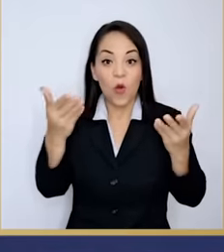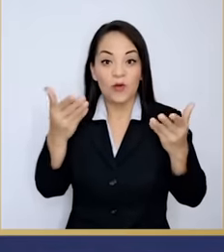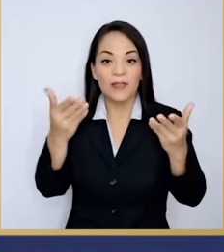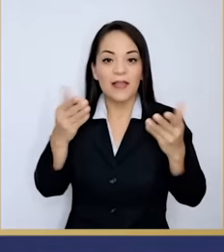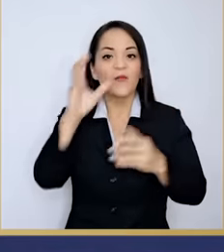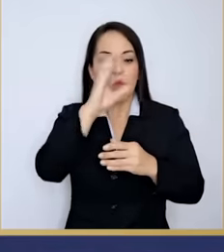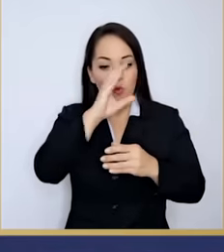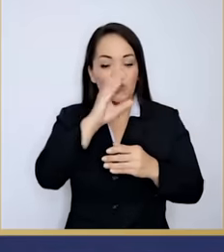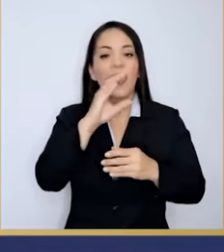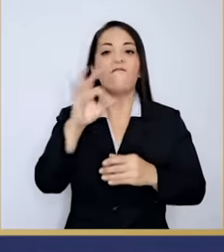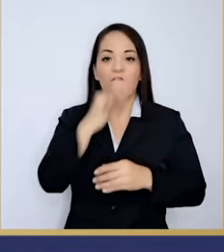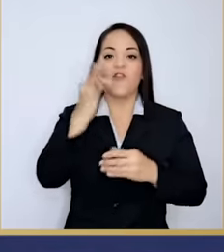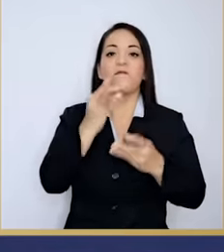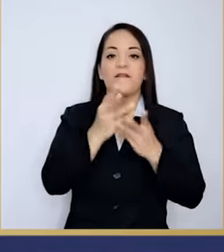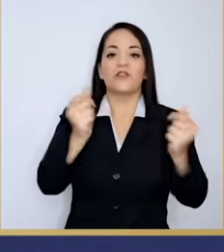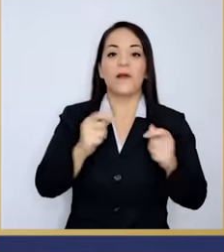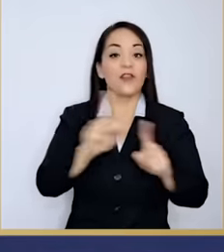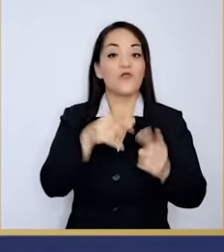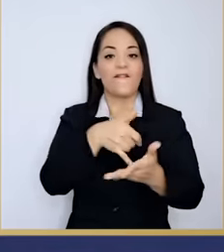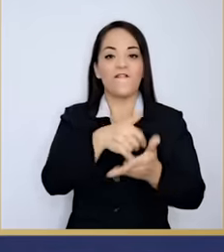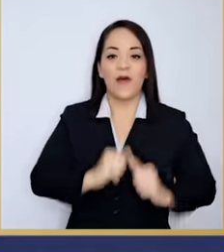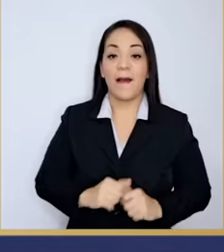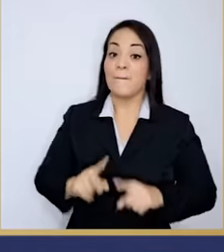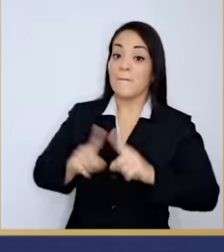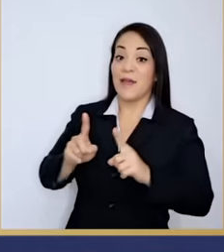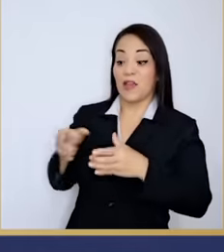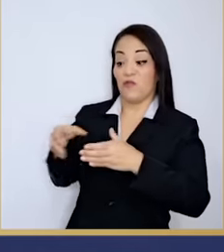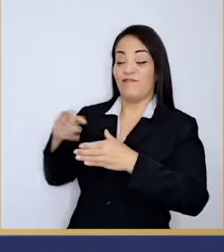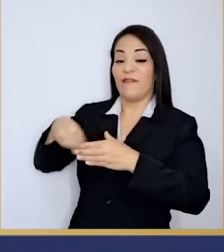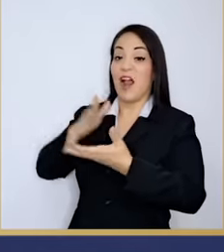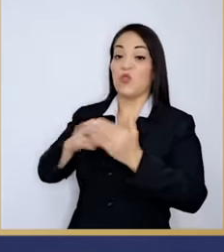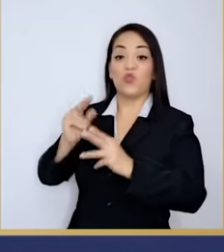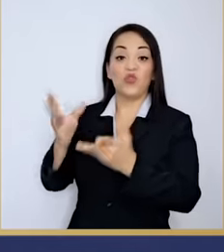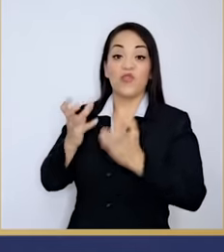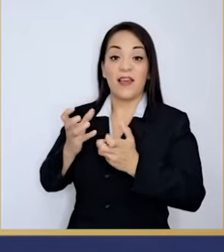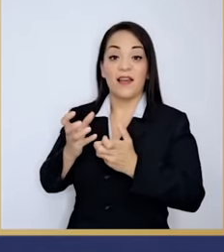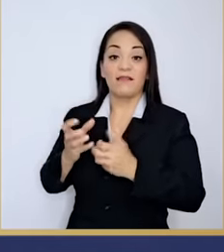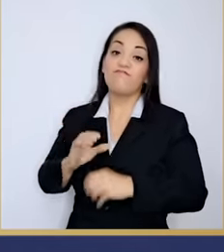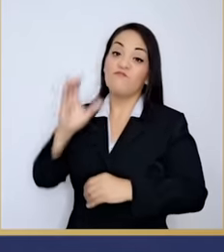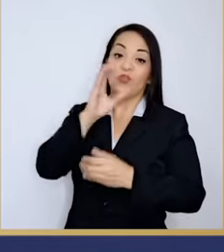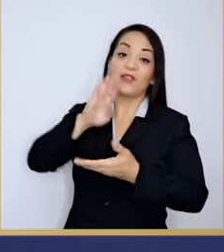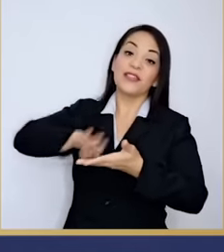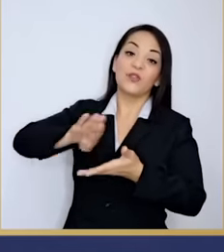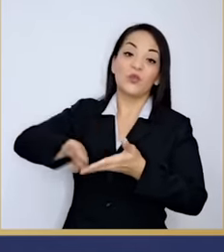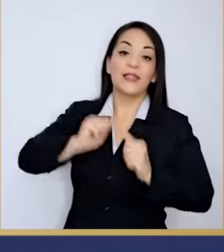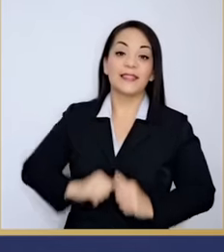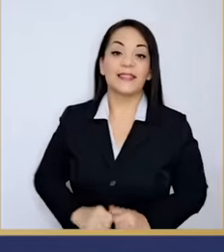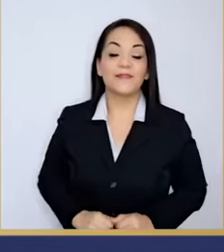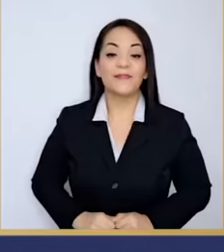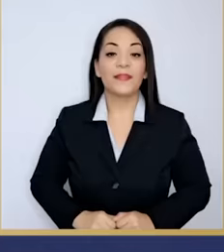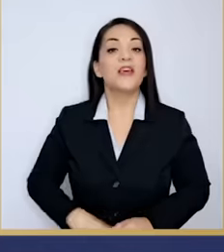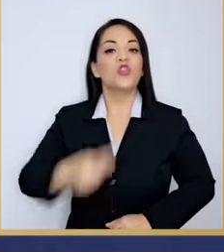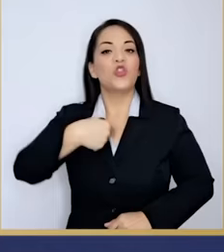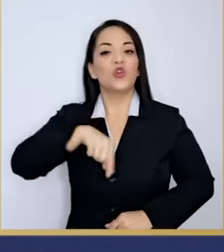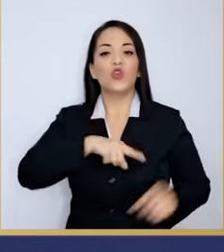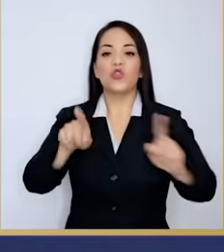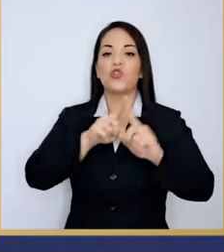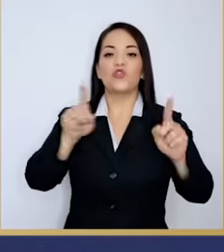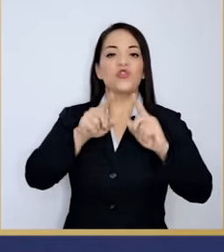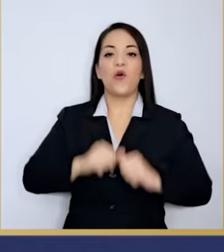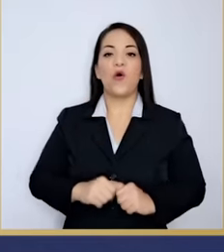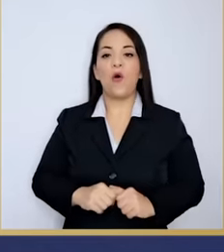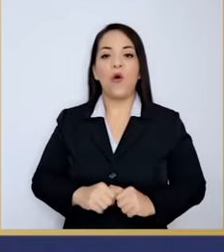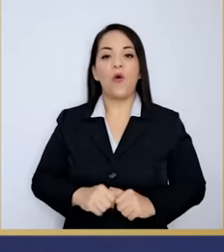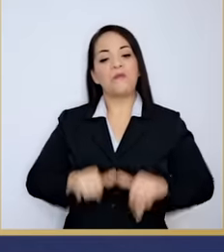al palo, busca la forma, no afloja. Y el que no quiere, lo que busca son excusas. Nosotros no